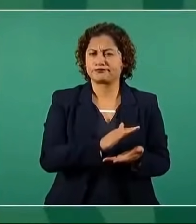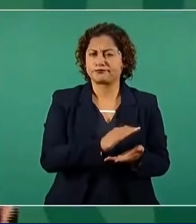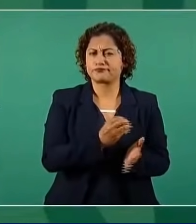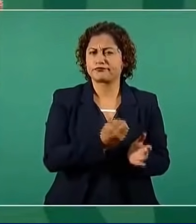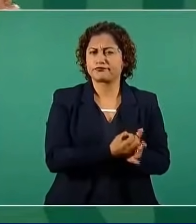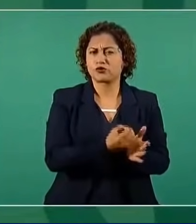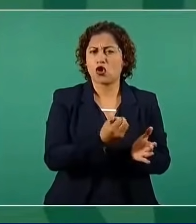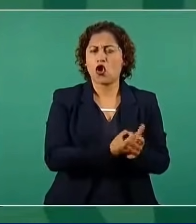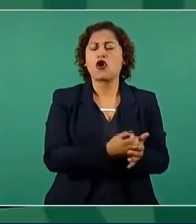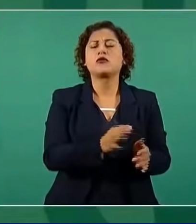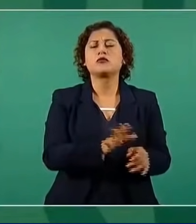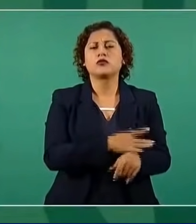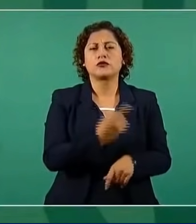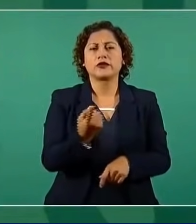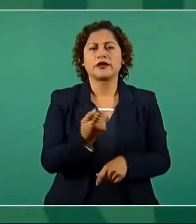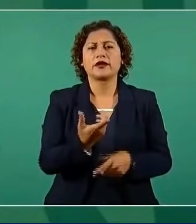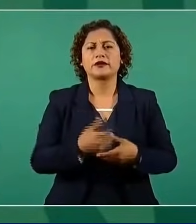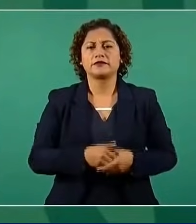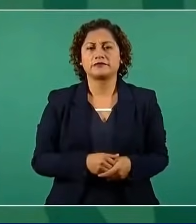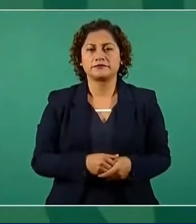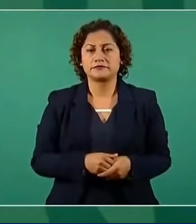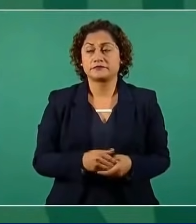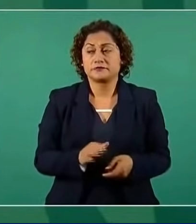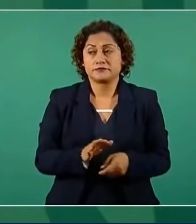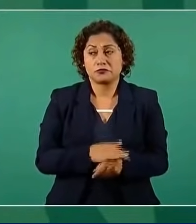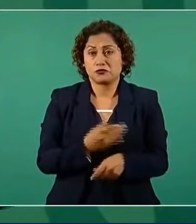se lo robaban